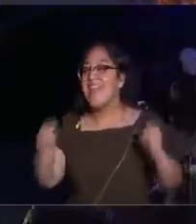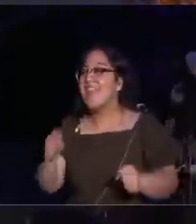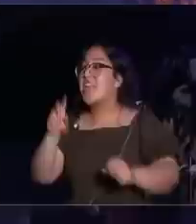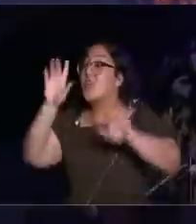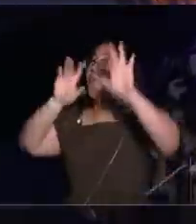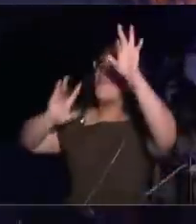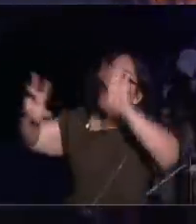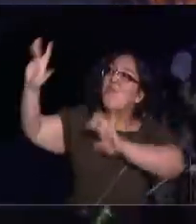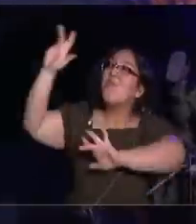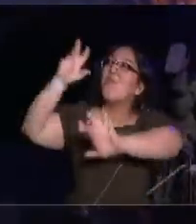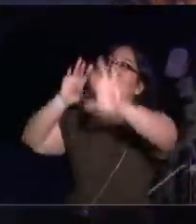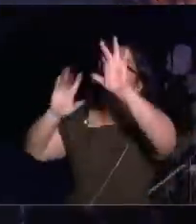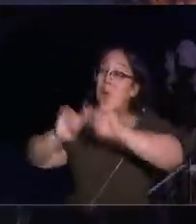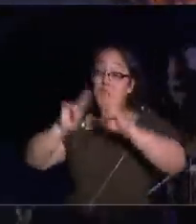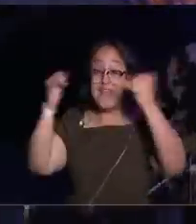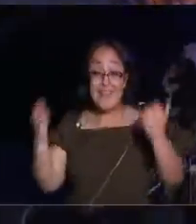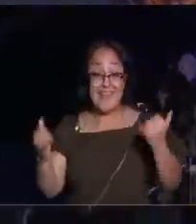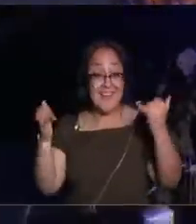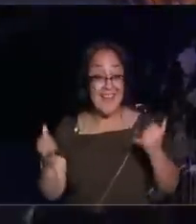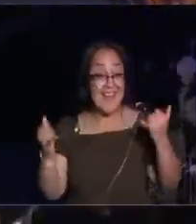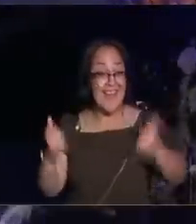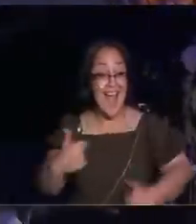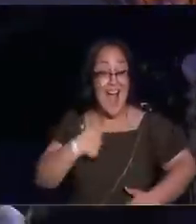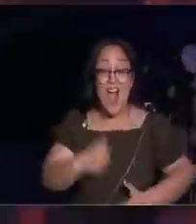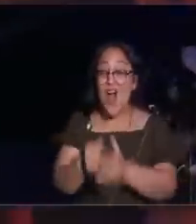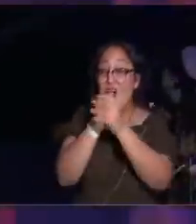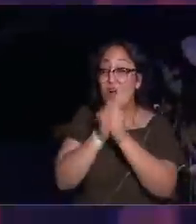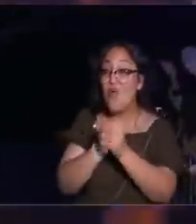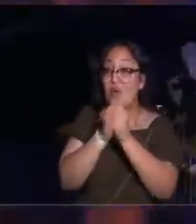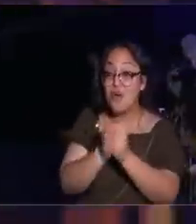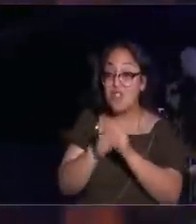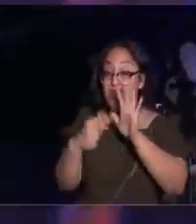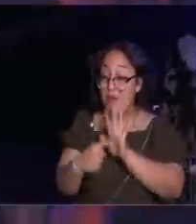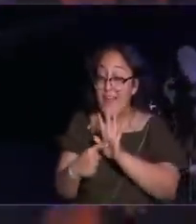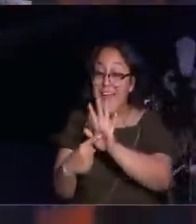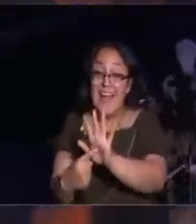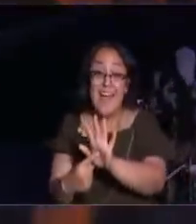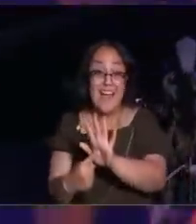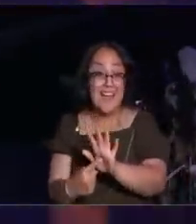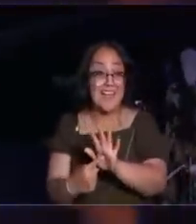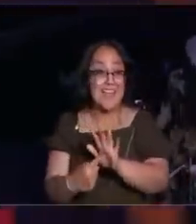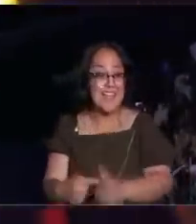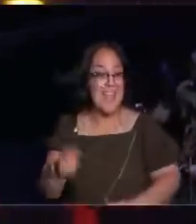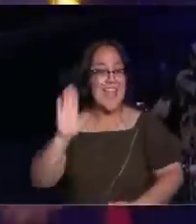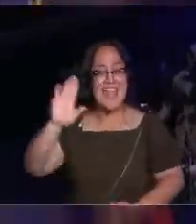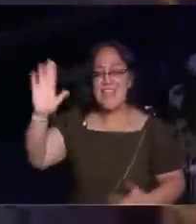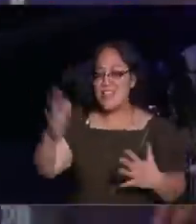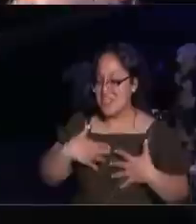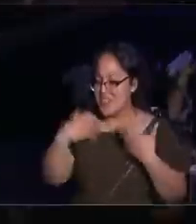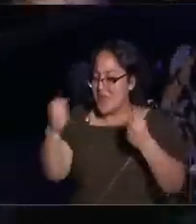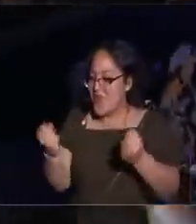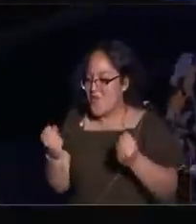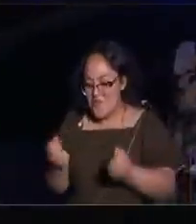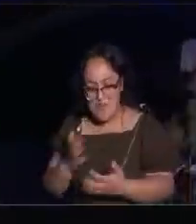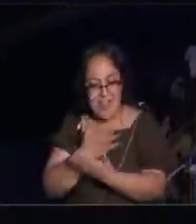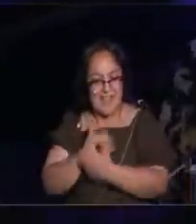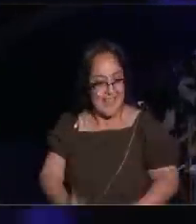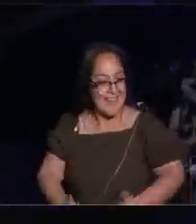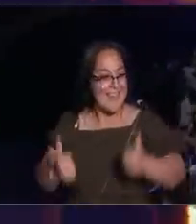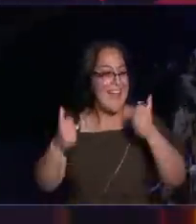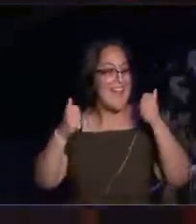de magnificarle, pero ahora yo haré así. Saco mi vida del